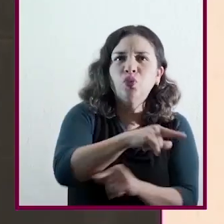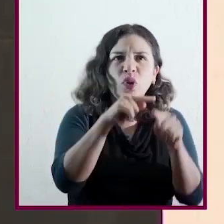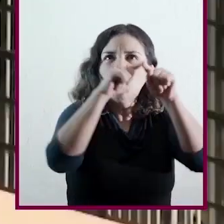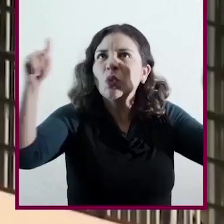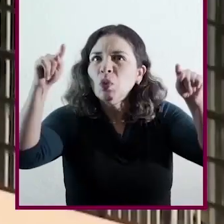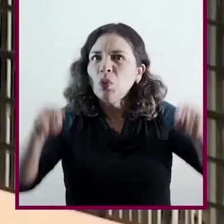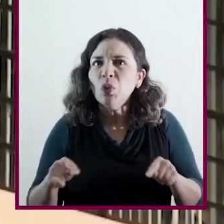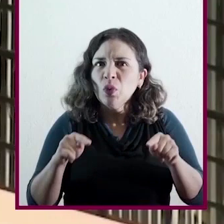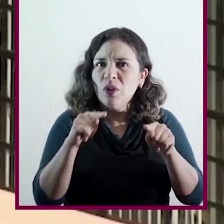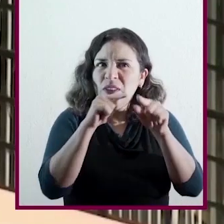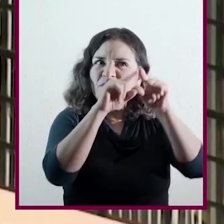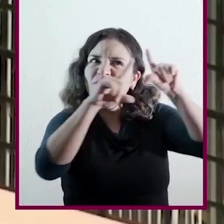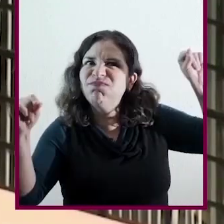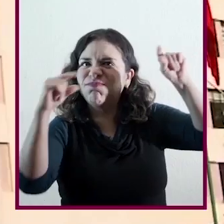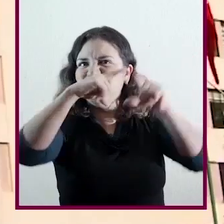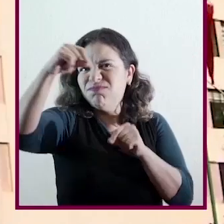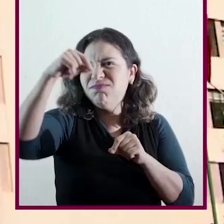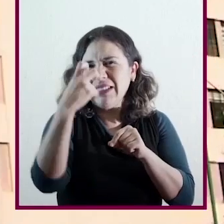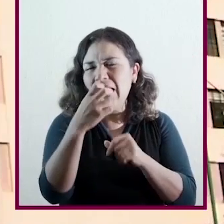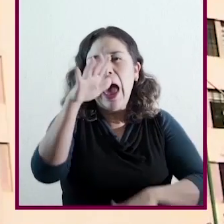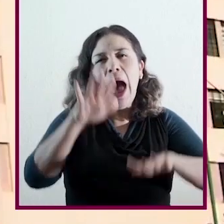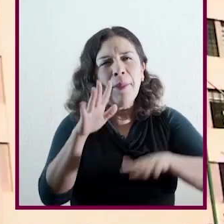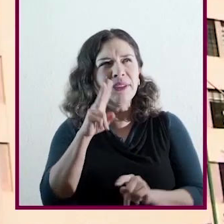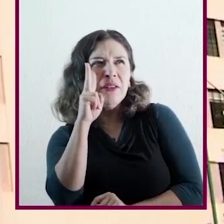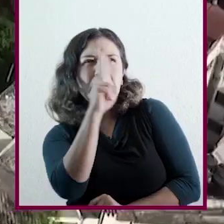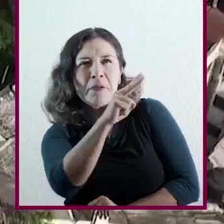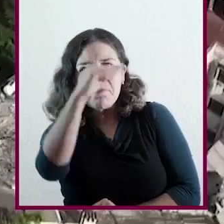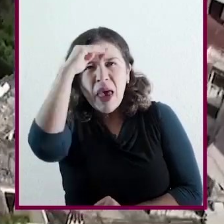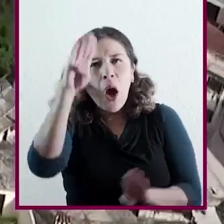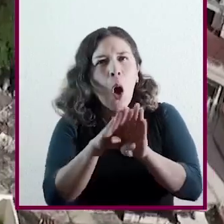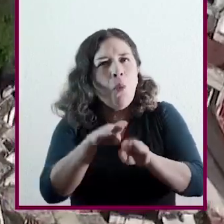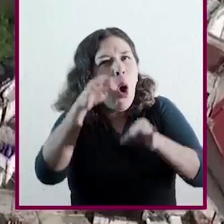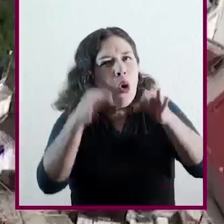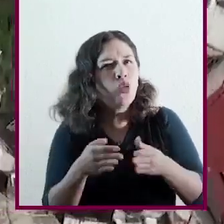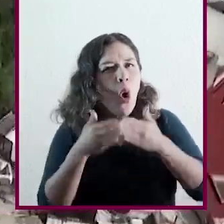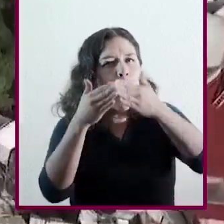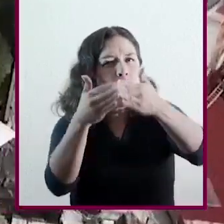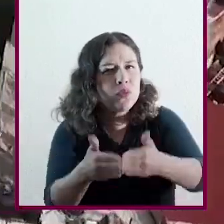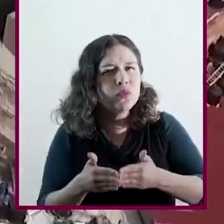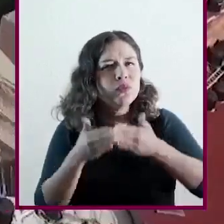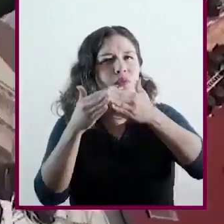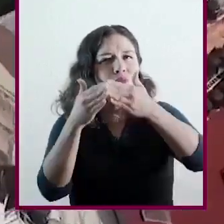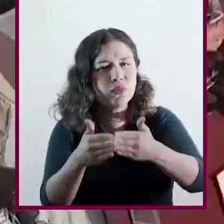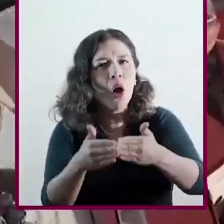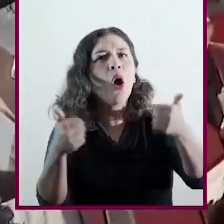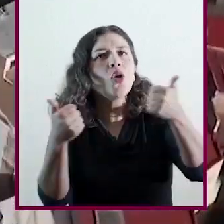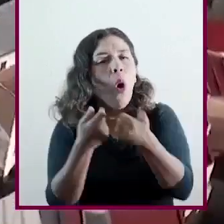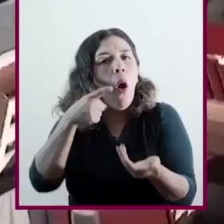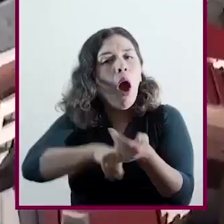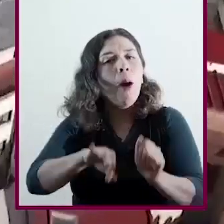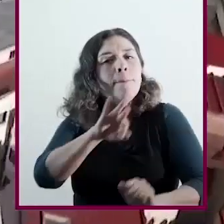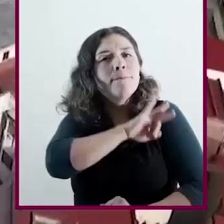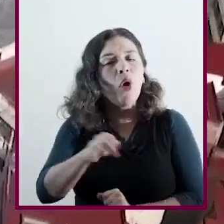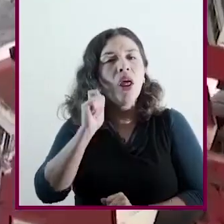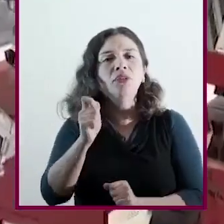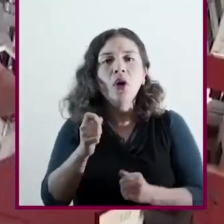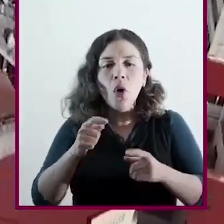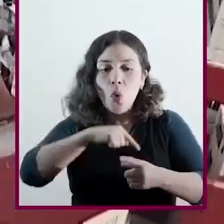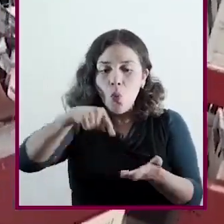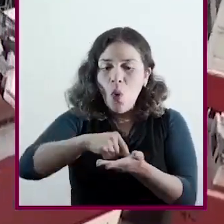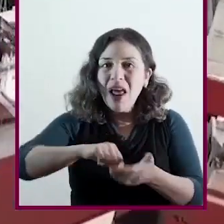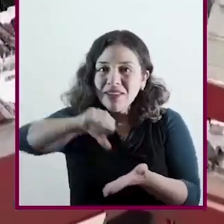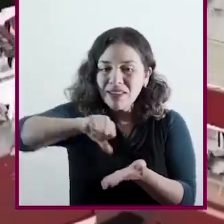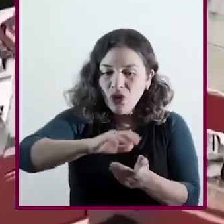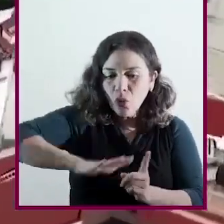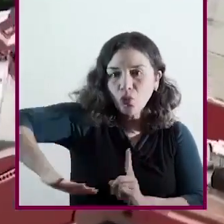aerodinámicas, con líneas rectas y curvas que en ocasiones hacen pensar en un barco, dispuestas en 3 secciones que rodean